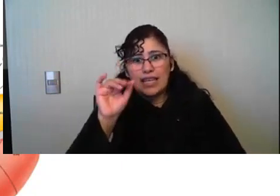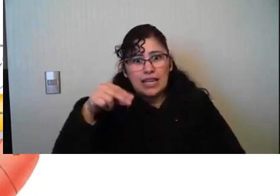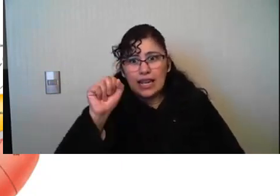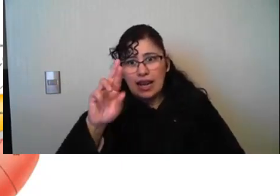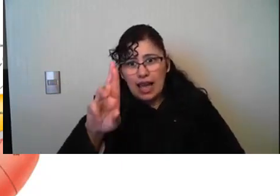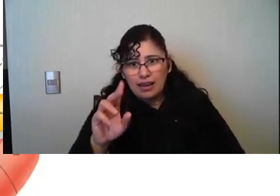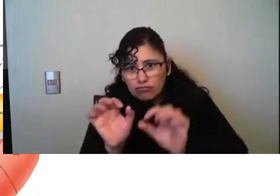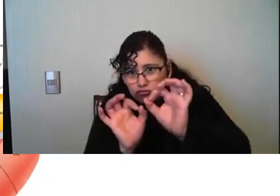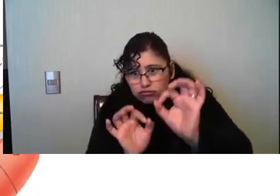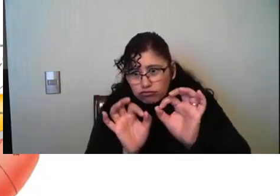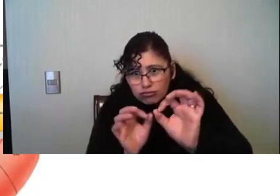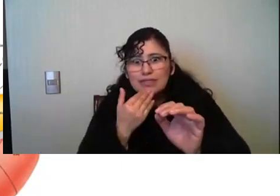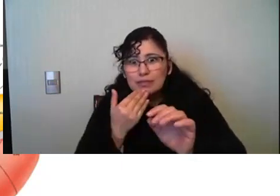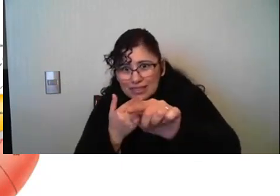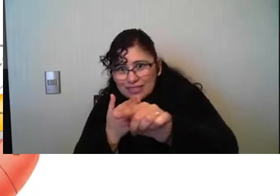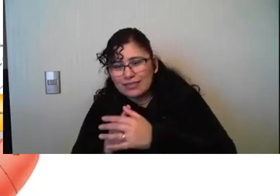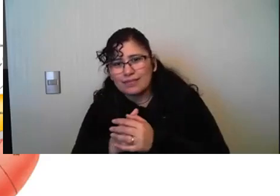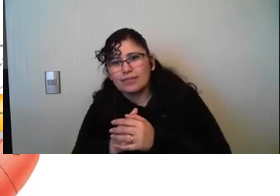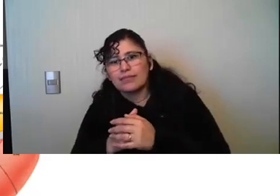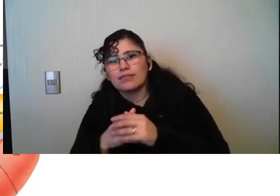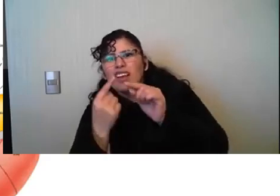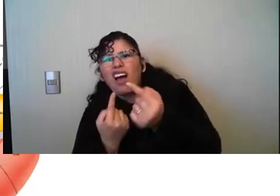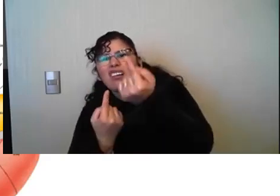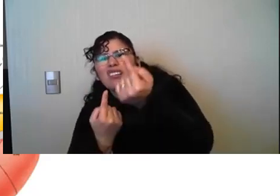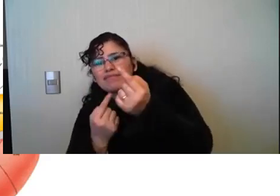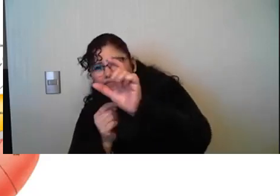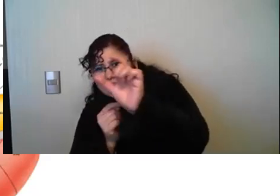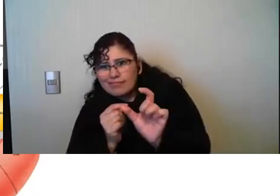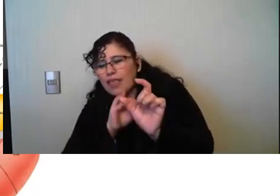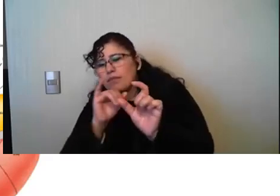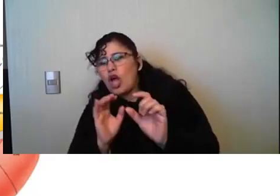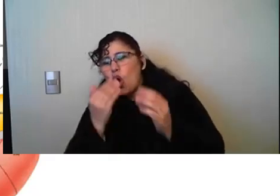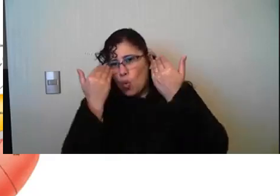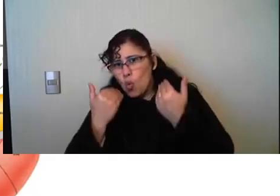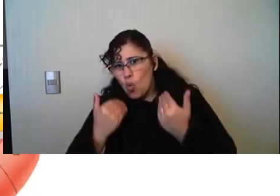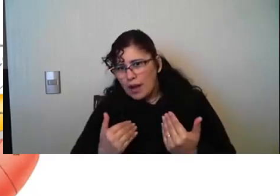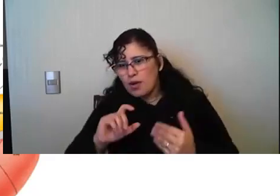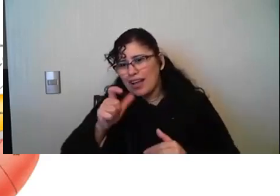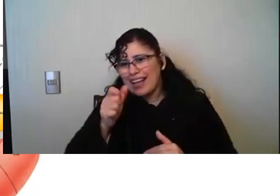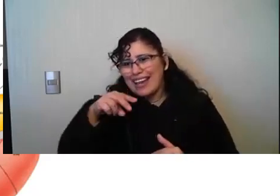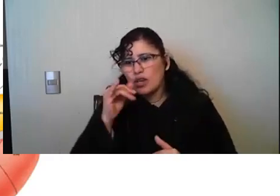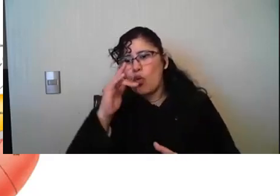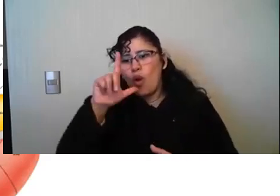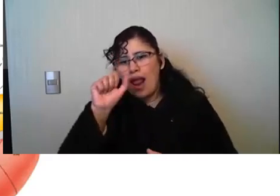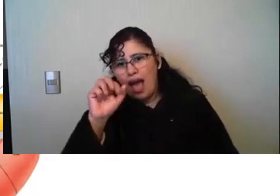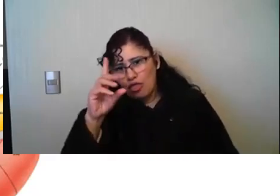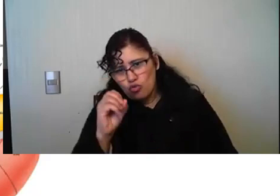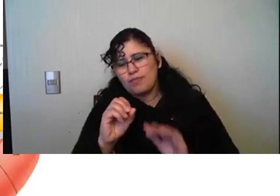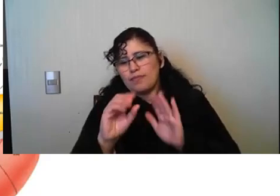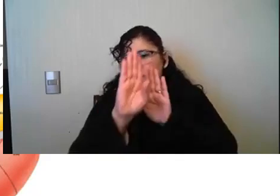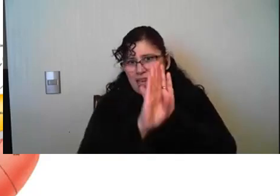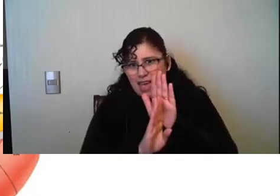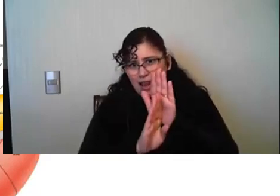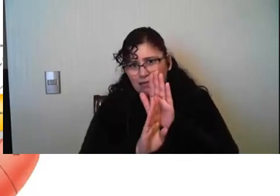estos dos elementos están representados aquí, que es el cuerpo geniculado medial, porque esto es